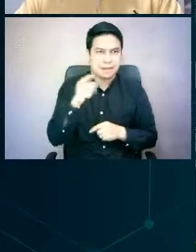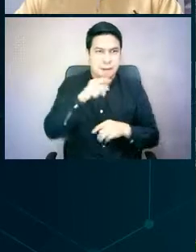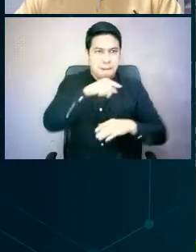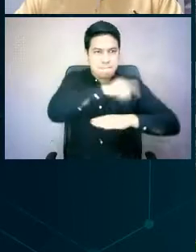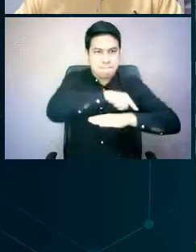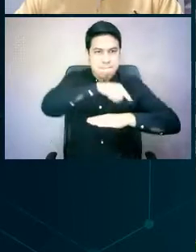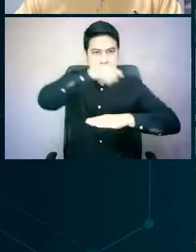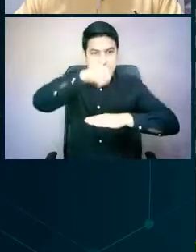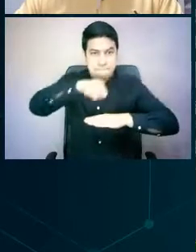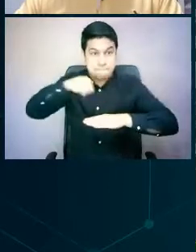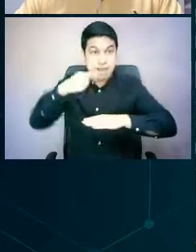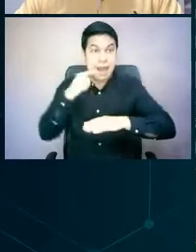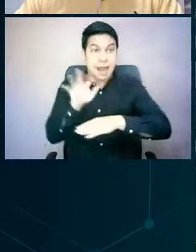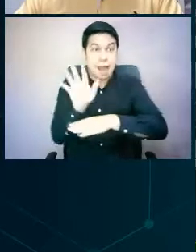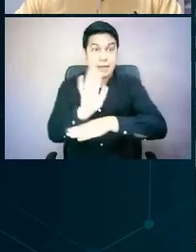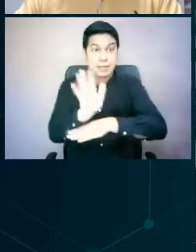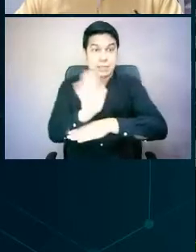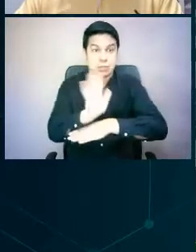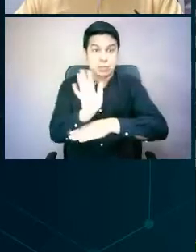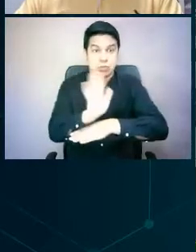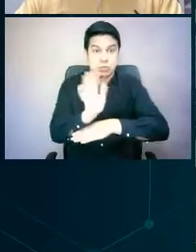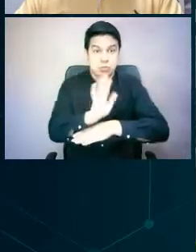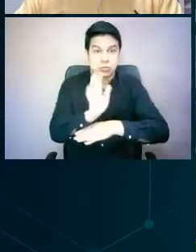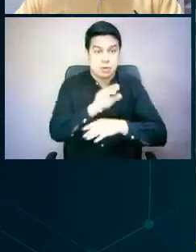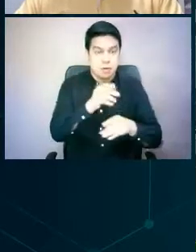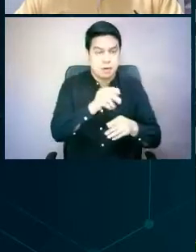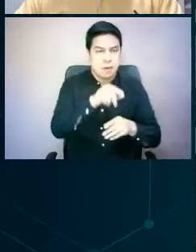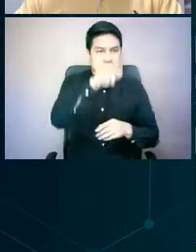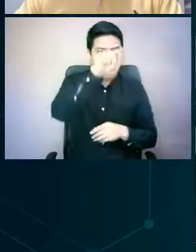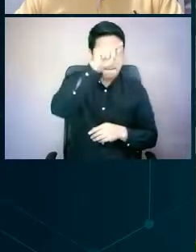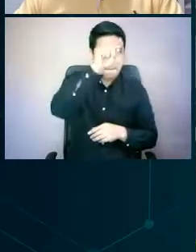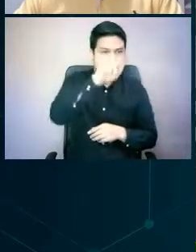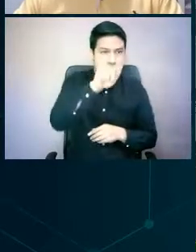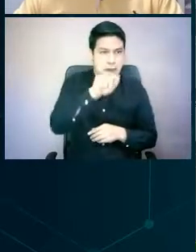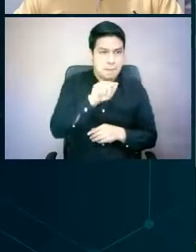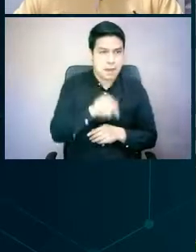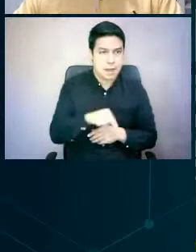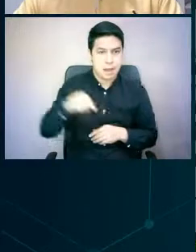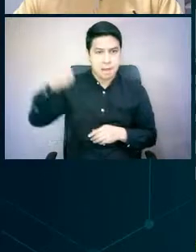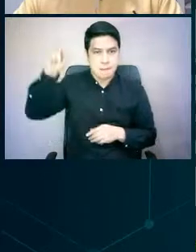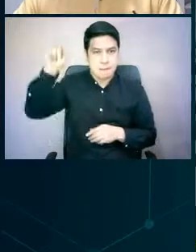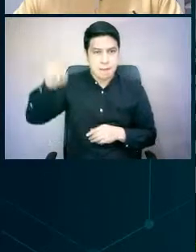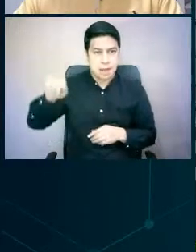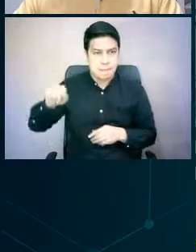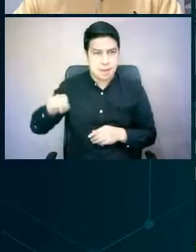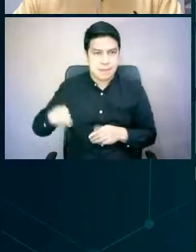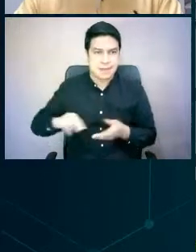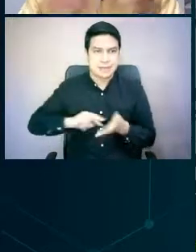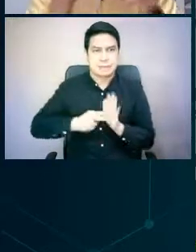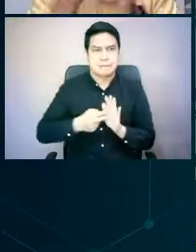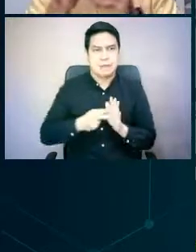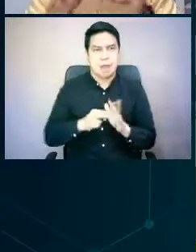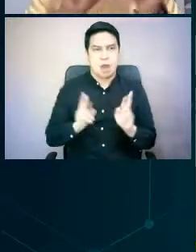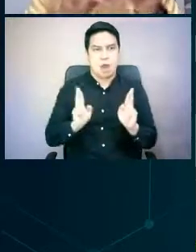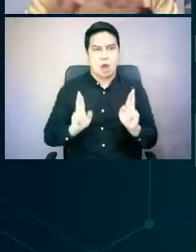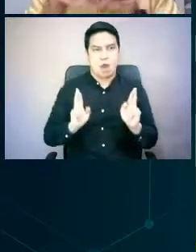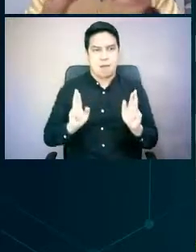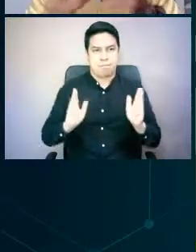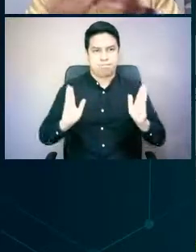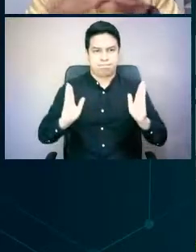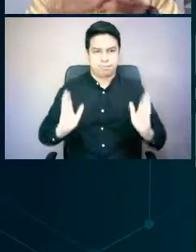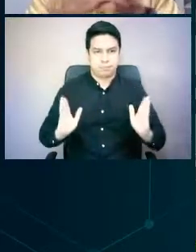líneas punteadas en la vertical señalan la posición ideal de la señal. El jitter entonces es ese tiempito